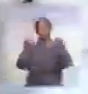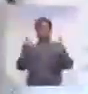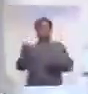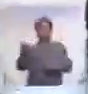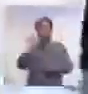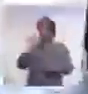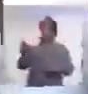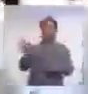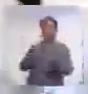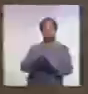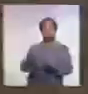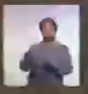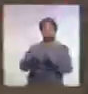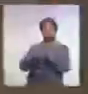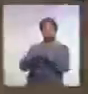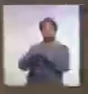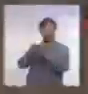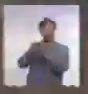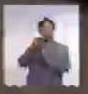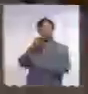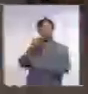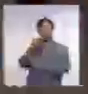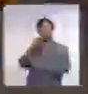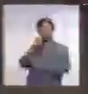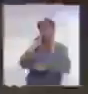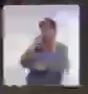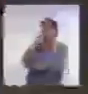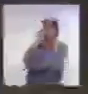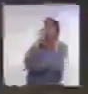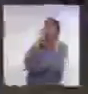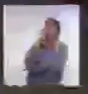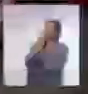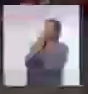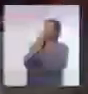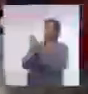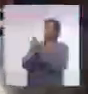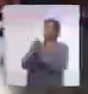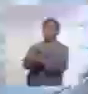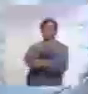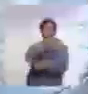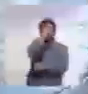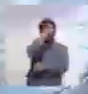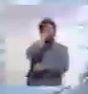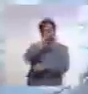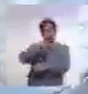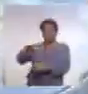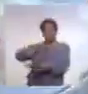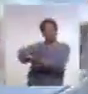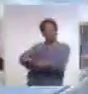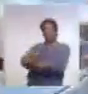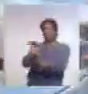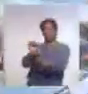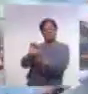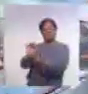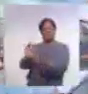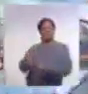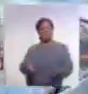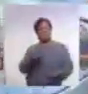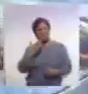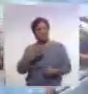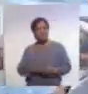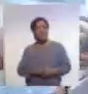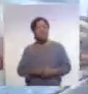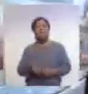ver el avance que tienen sus clubes sin necesidad de ser apabullados por jugadores con más experiencia. Aquí estamos desarrollando talentos